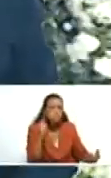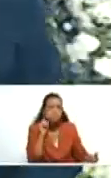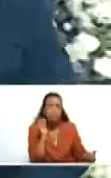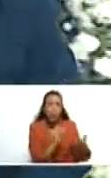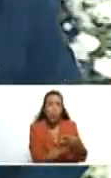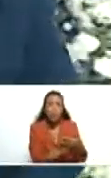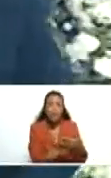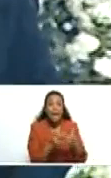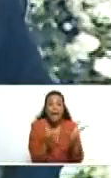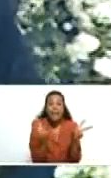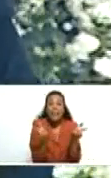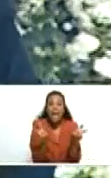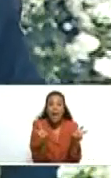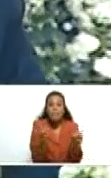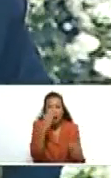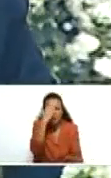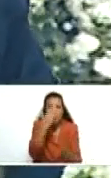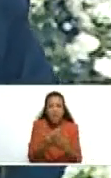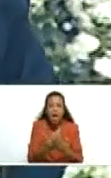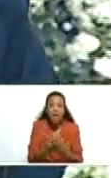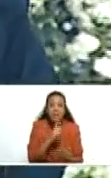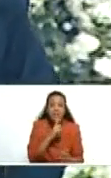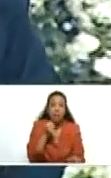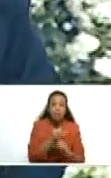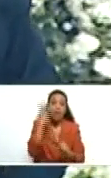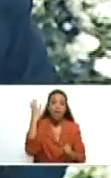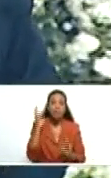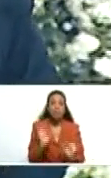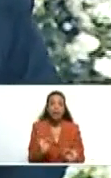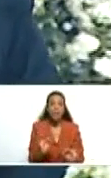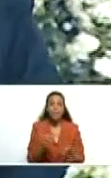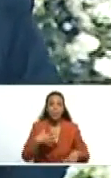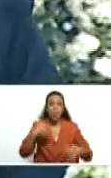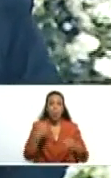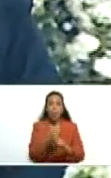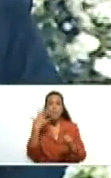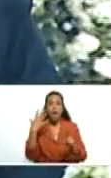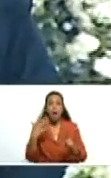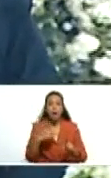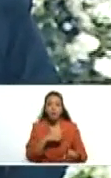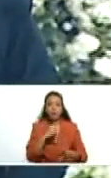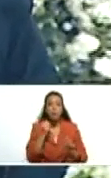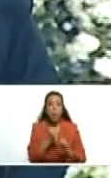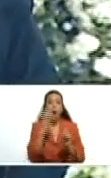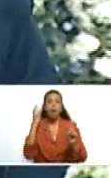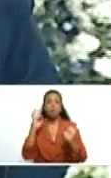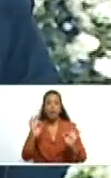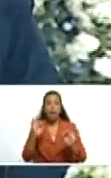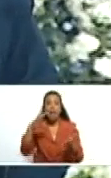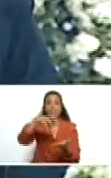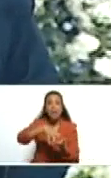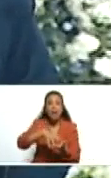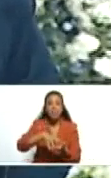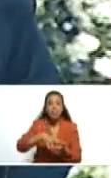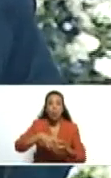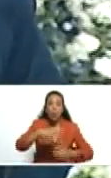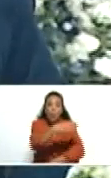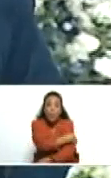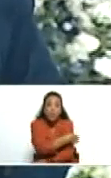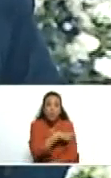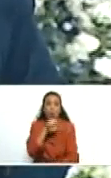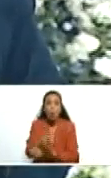cuando se trató de enfrentar el golpe de Estado fascista, neofascista, de la